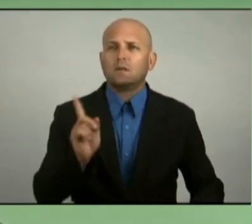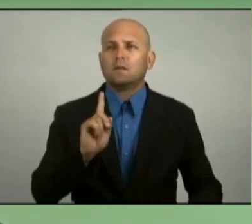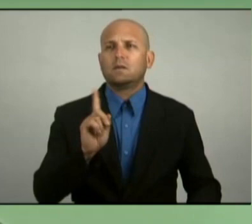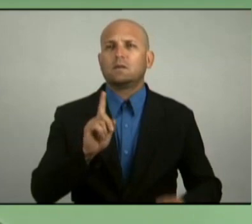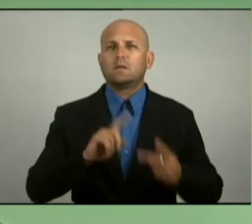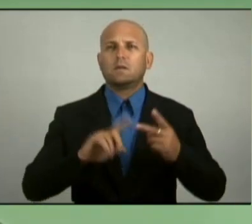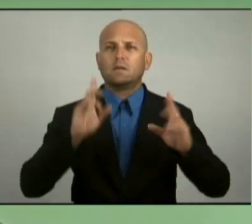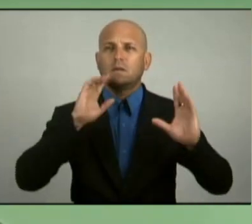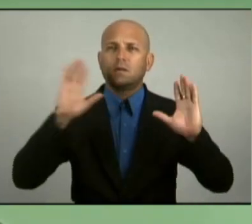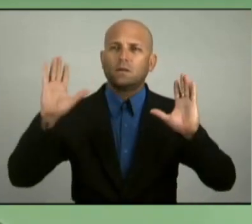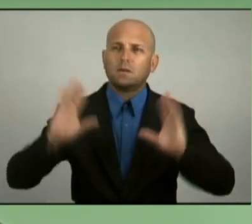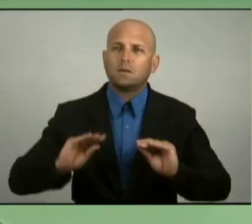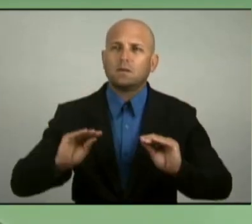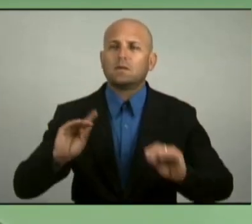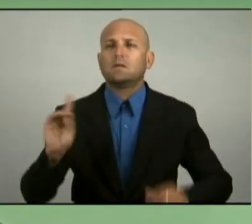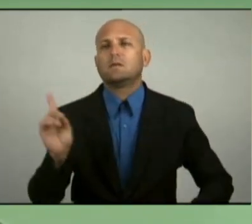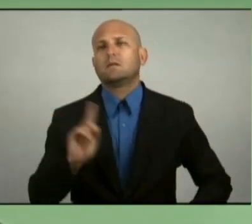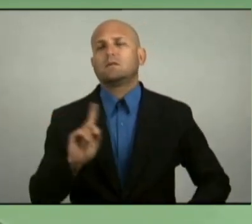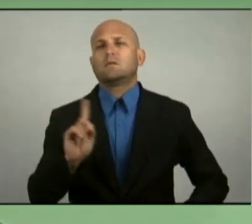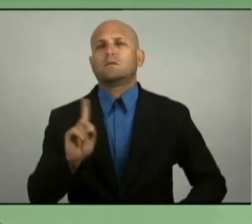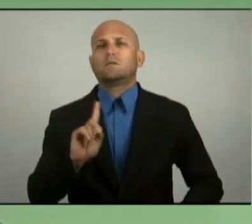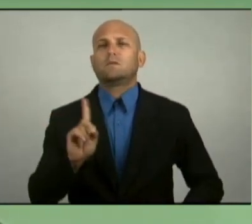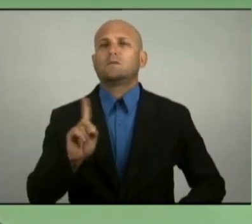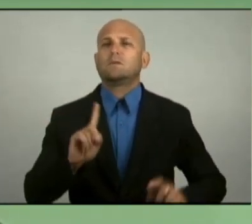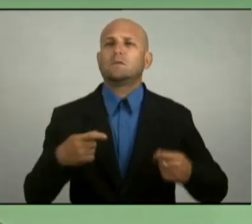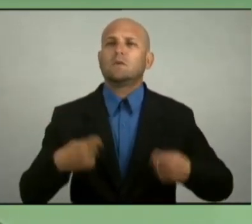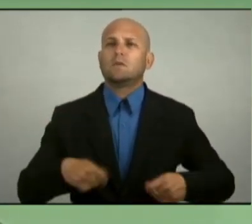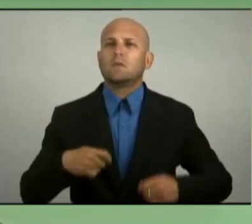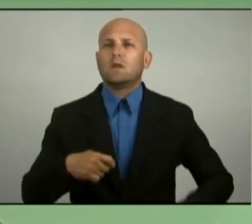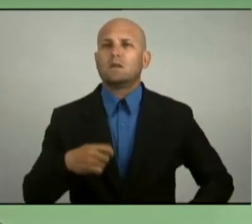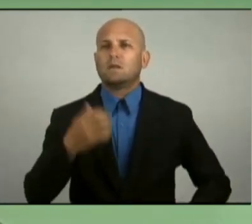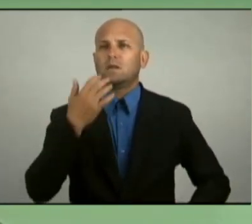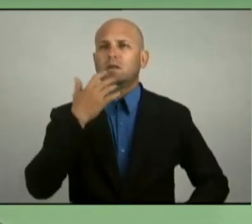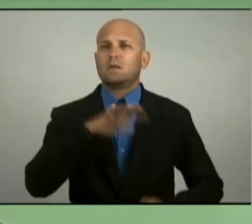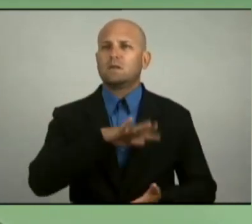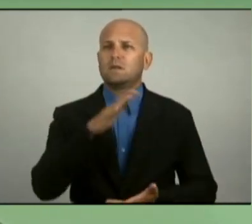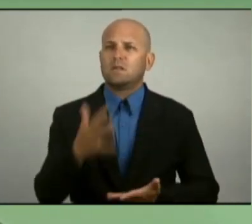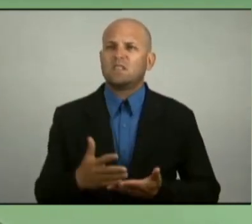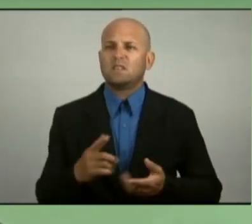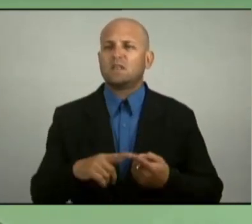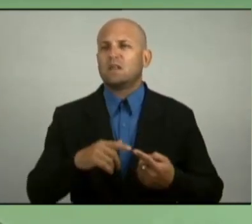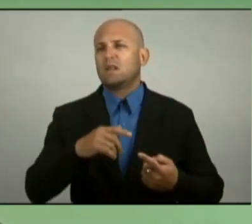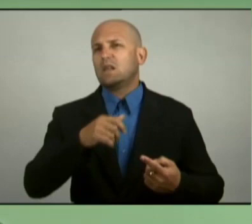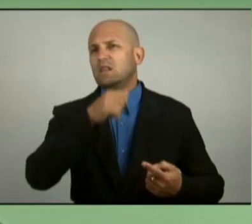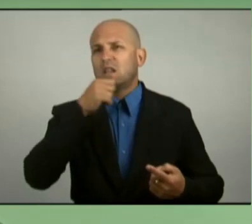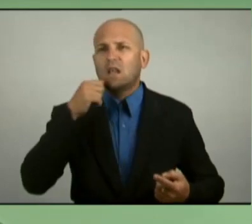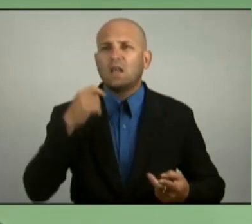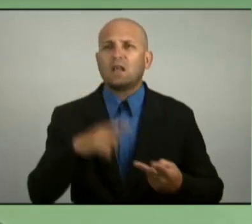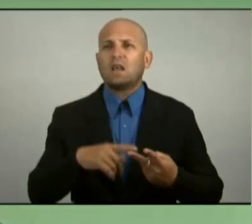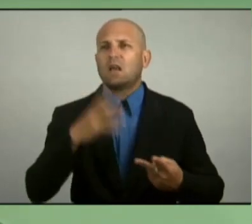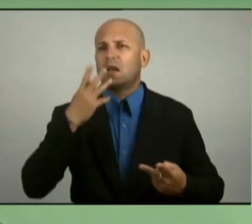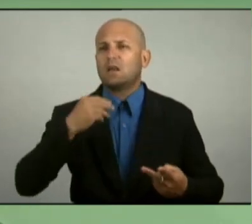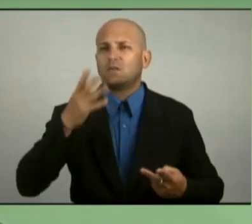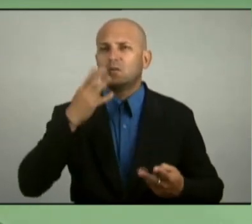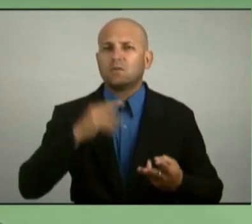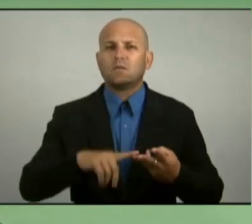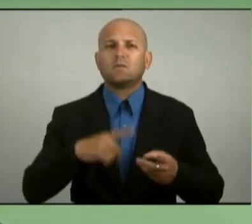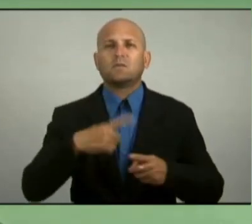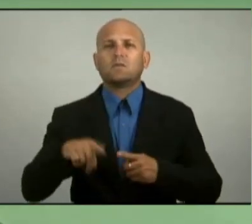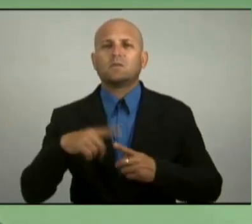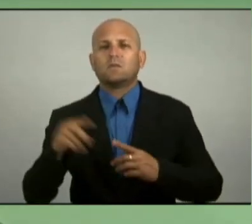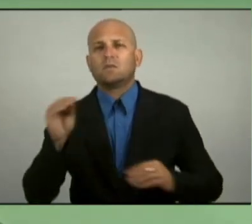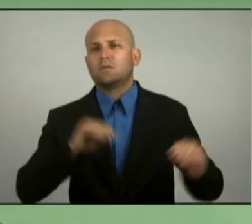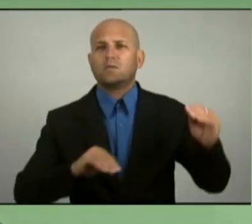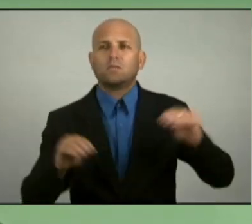horario nocturno no deben eh tener grandes cantidades de grasa de azúcar de carbohidratos deben